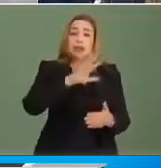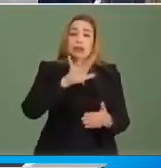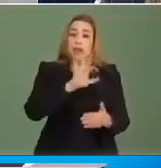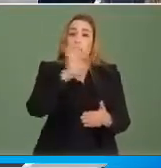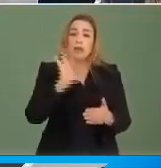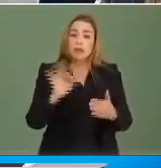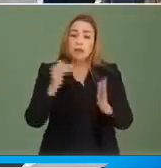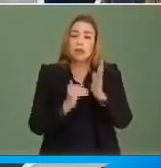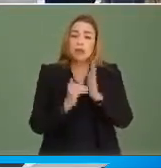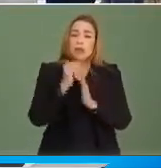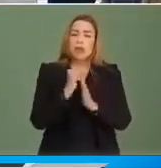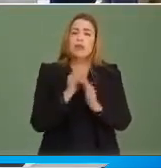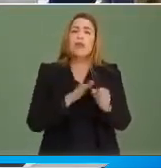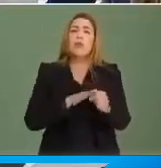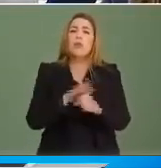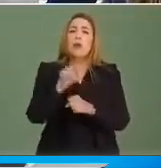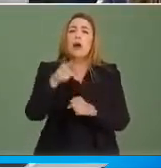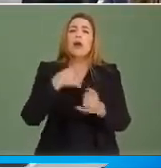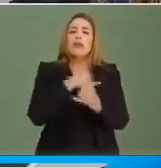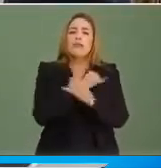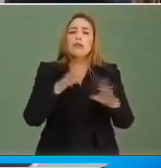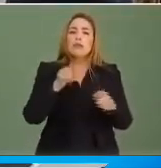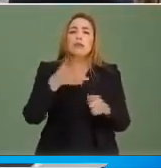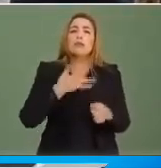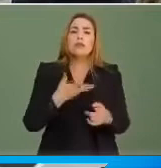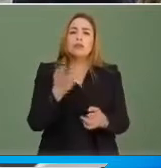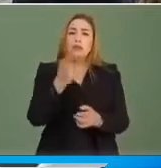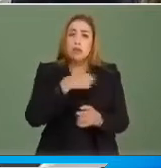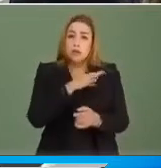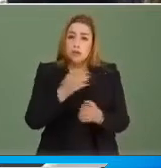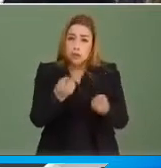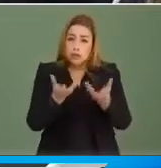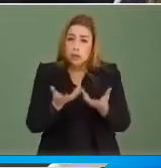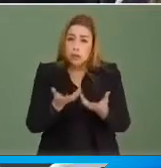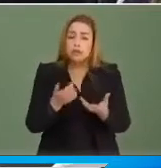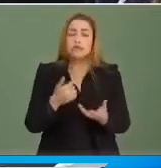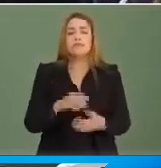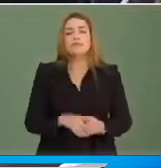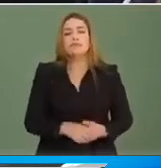Termoeléctrica en Morelos. Lamento mucho lo del asesinato